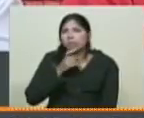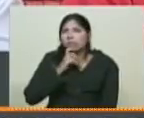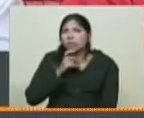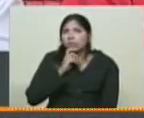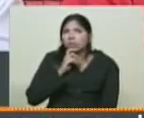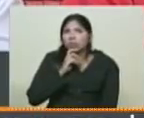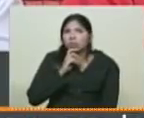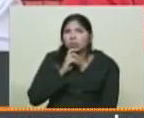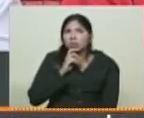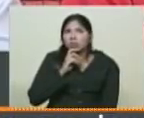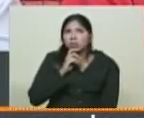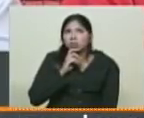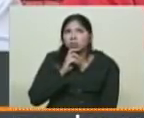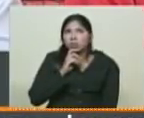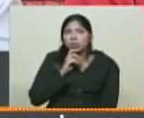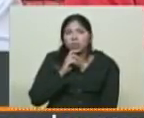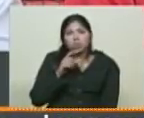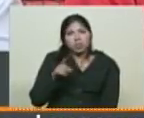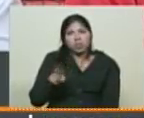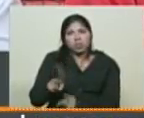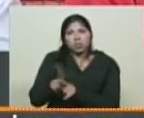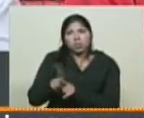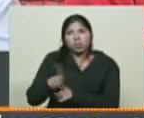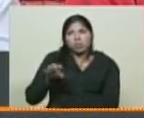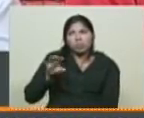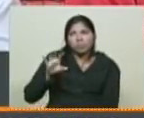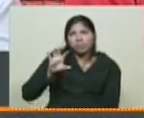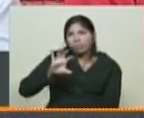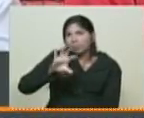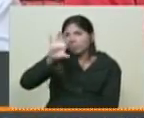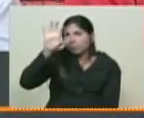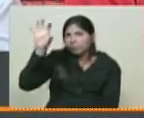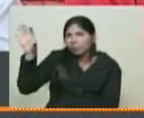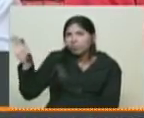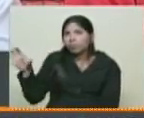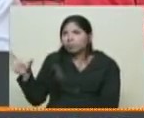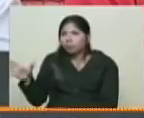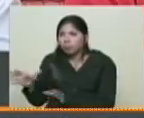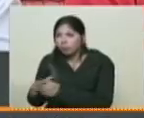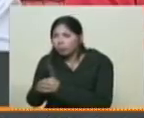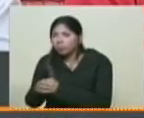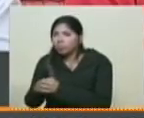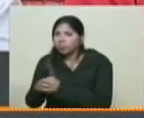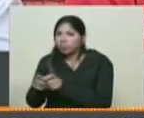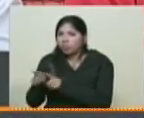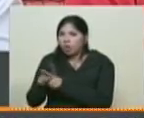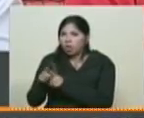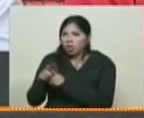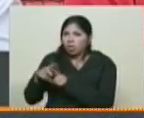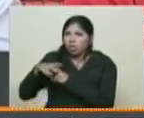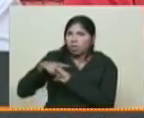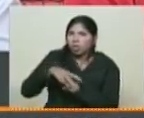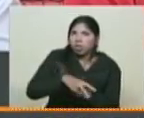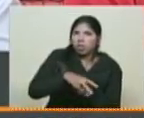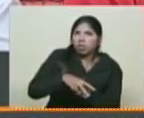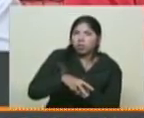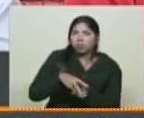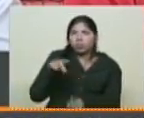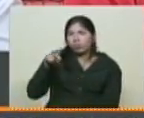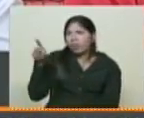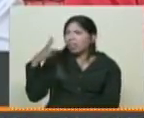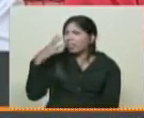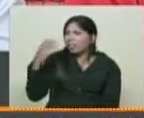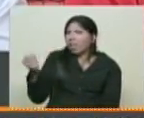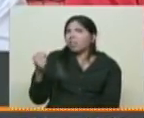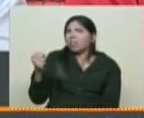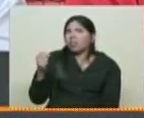que presionados también por otros factores y otros intereses que lamentablemente no entienden que Venezuela, más